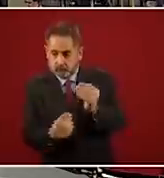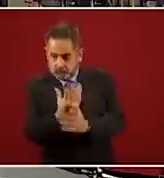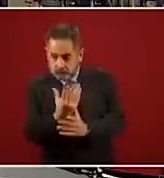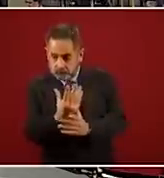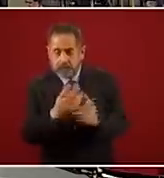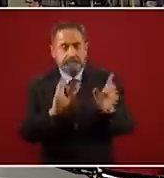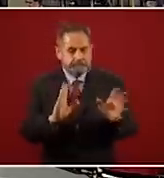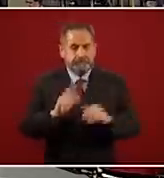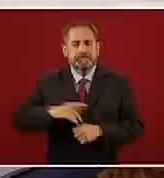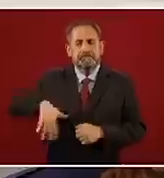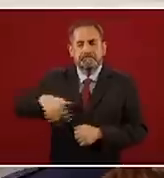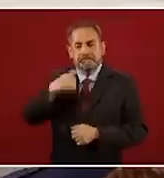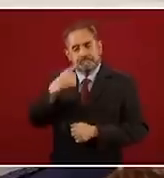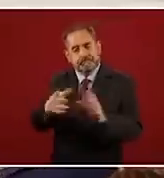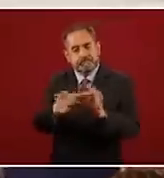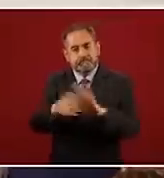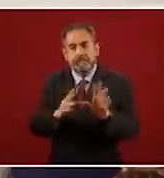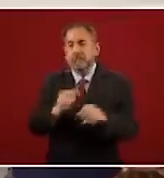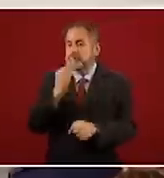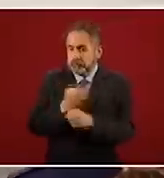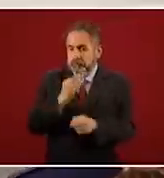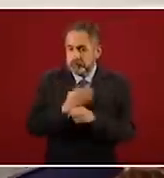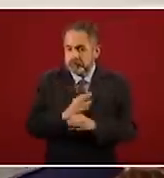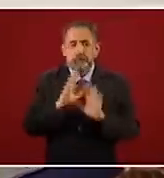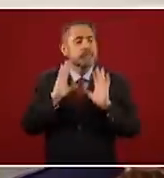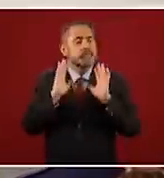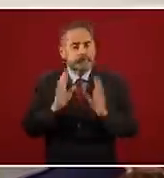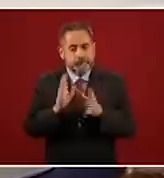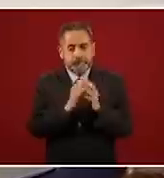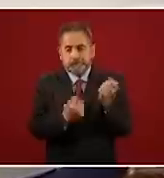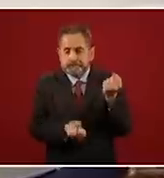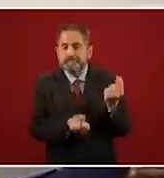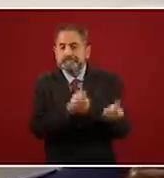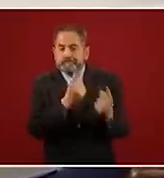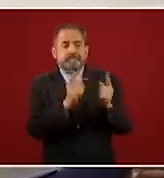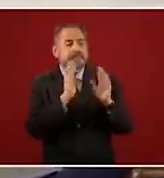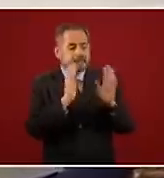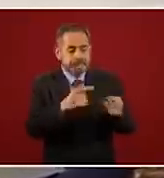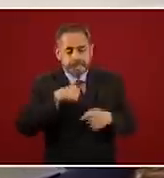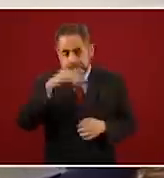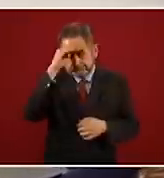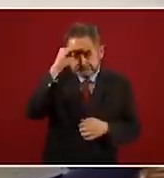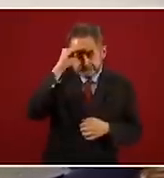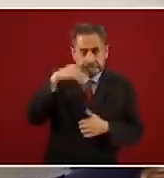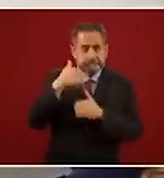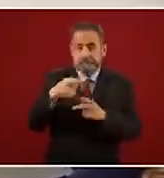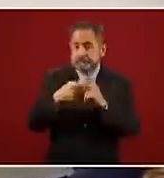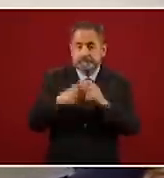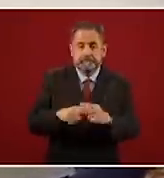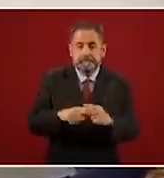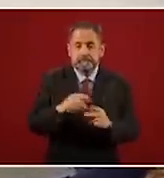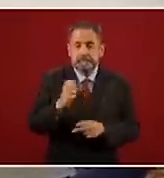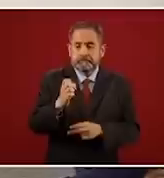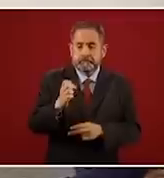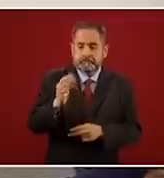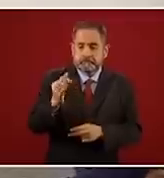yo que son los que estamos, ya entraron algunos, son los que tenemos contemplado que entren en enero y febrero